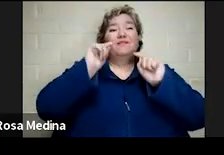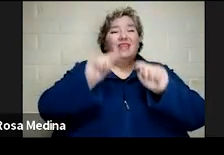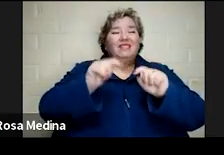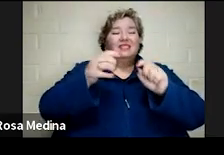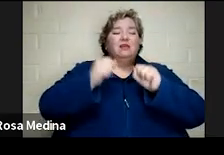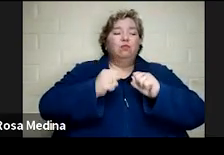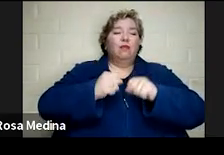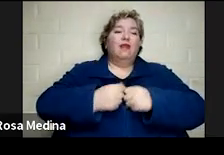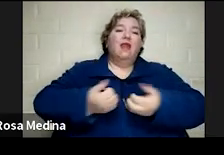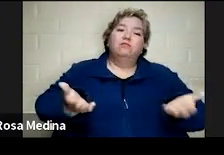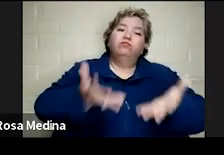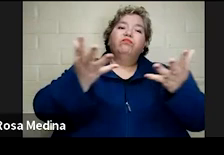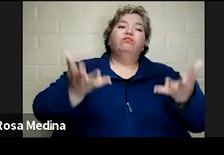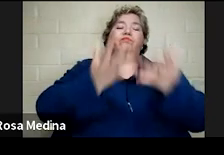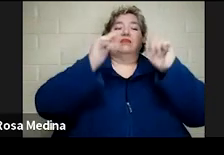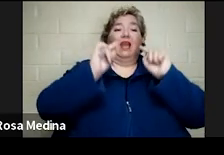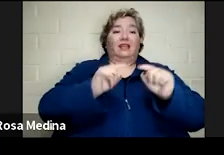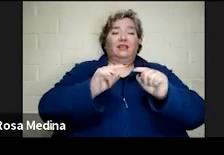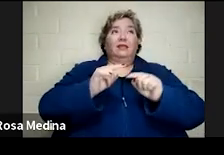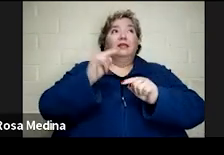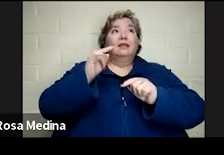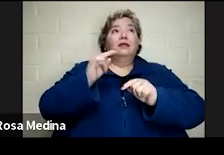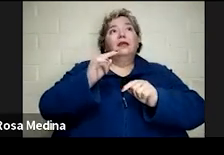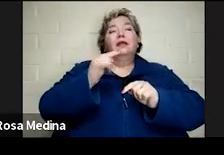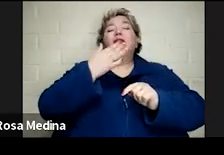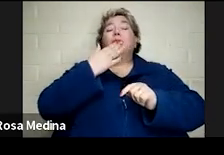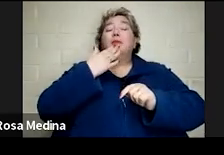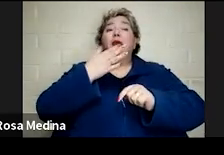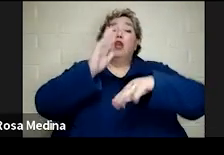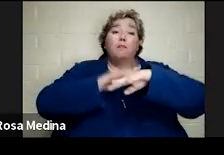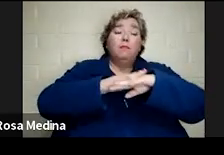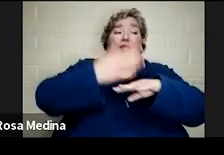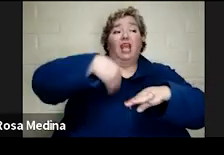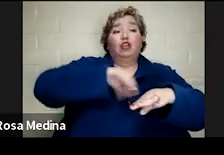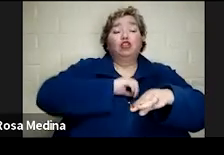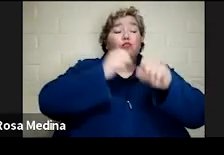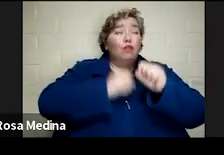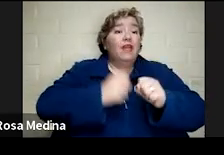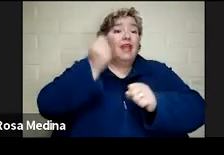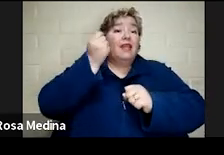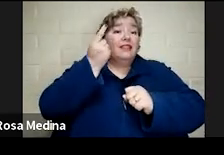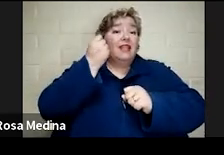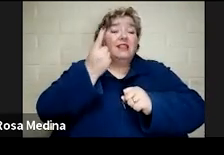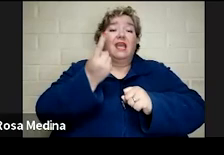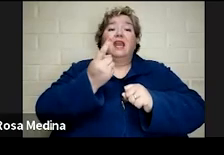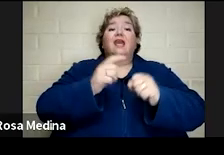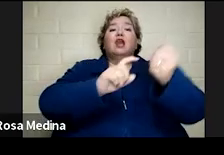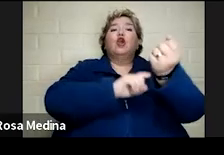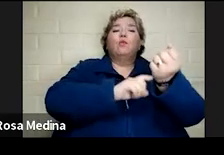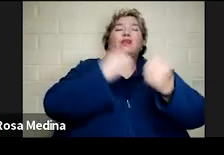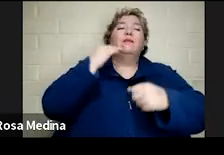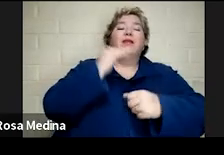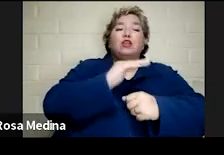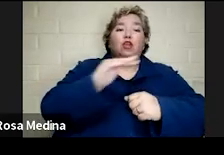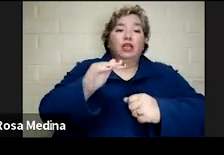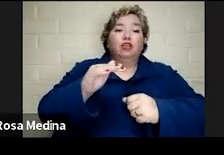forma. También permite interpretar de forma correcta el comportamiento de ese niño